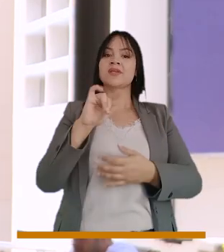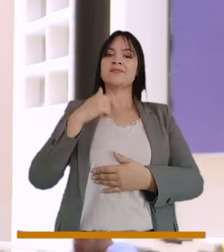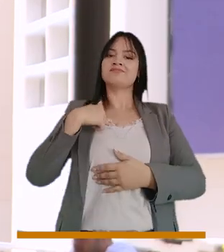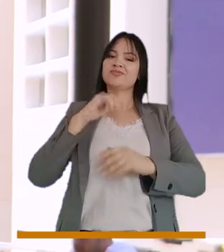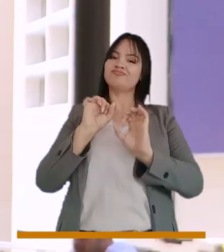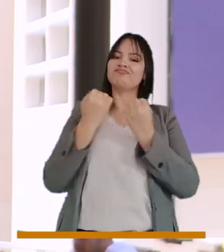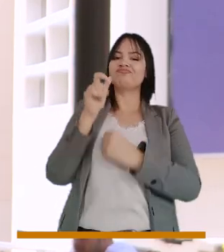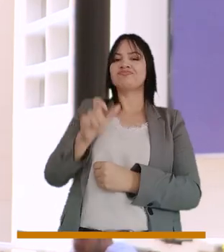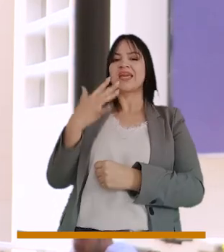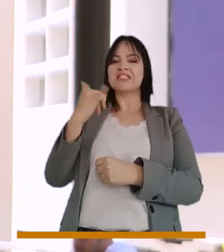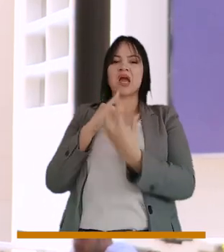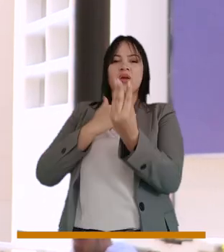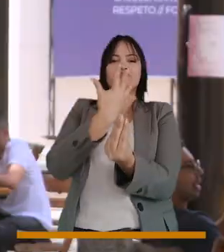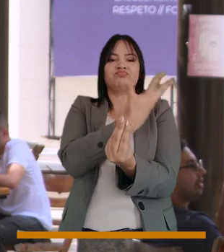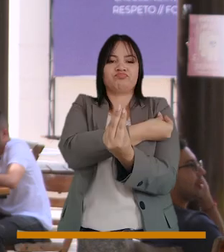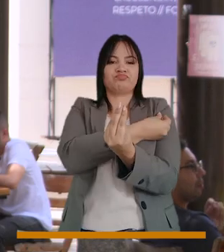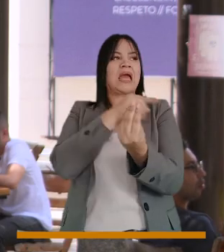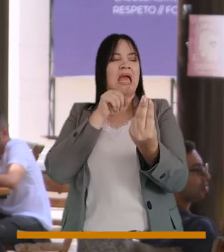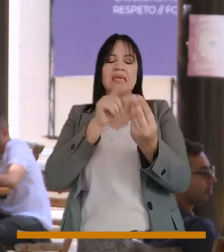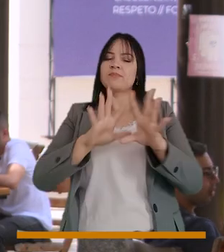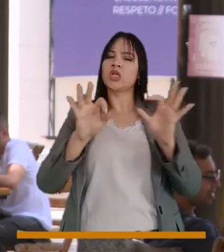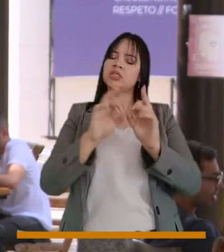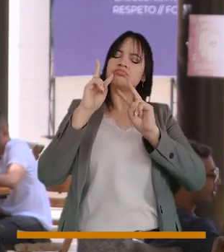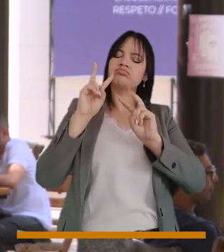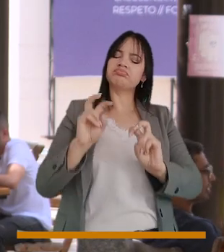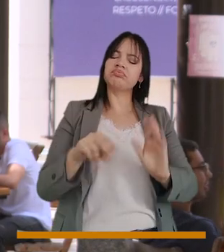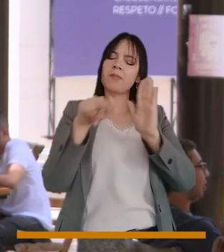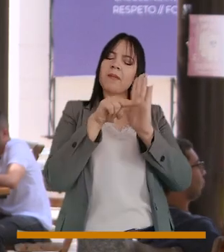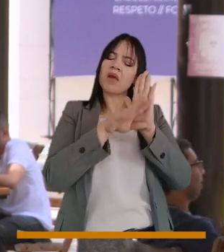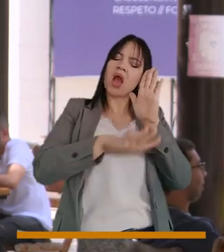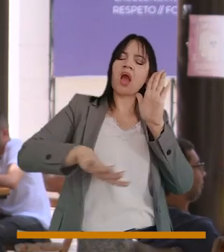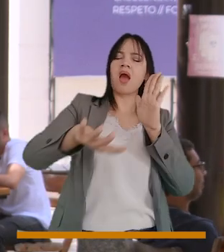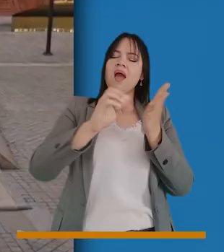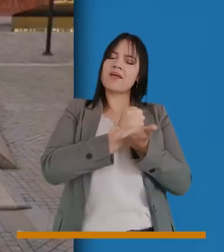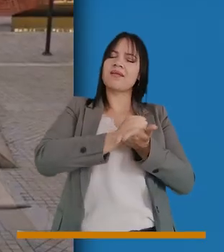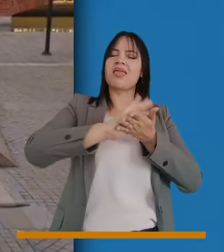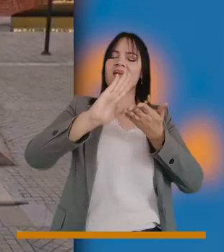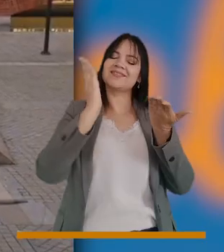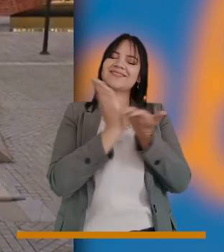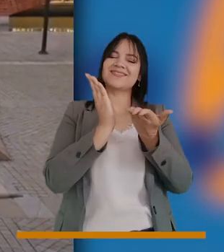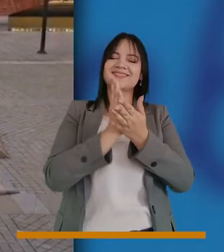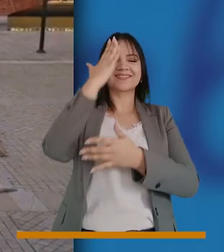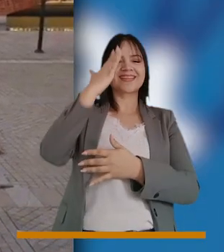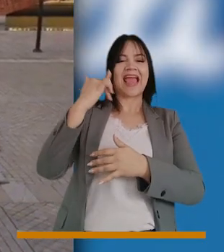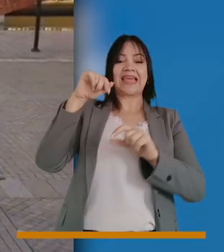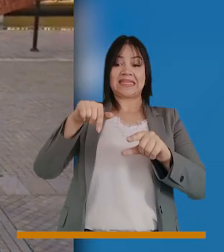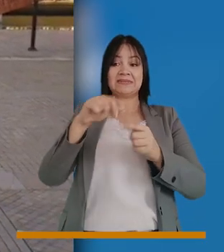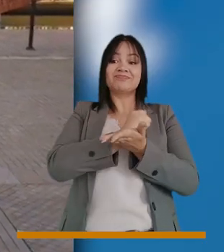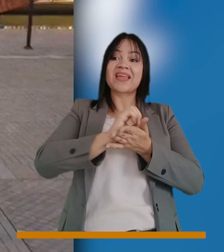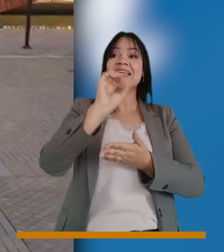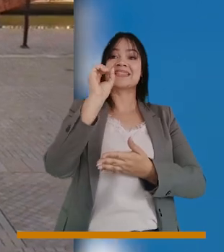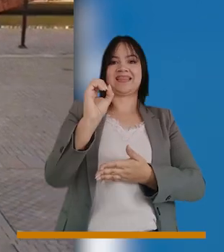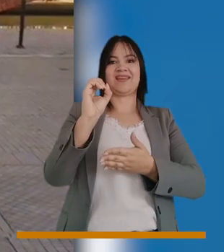ya radiqué una comisión accidental para revisar toda la política pública de gratuidad para la educación superior de Medellín y para